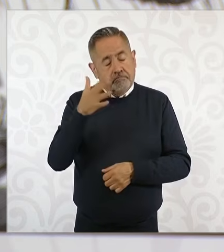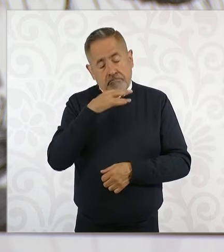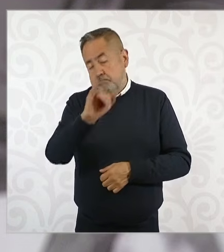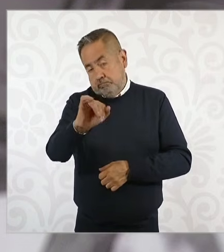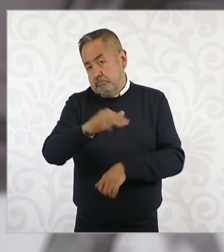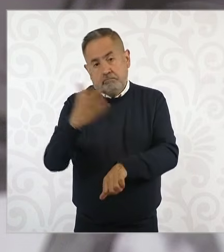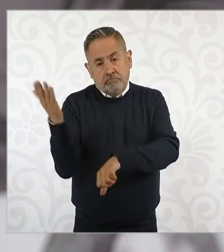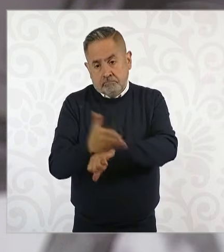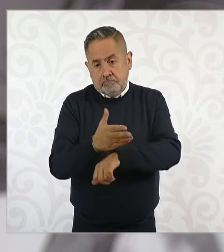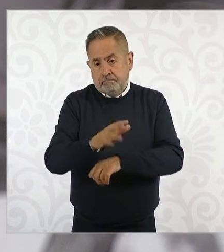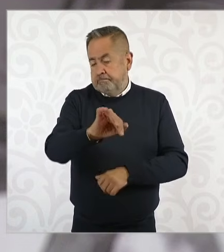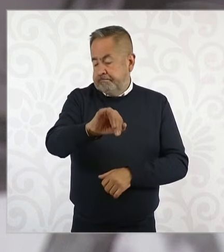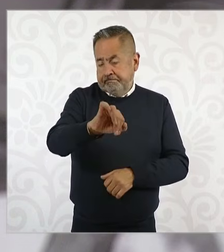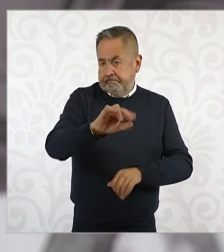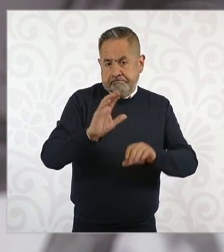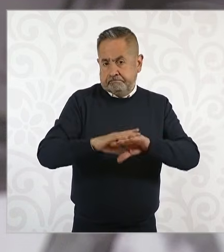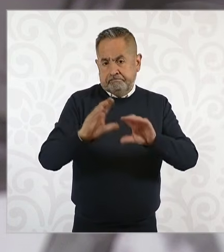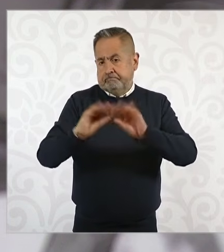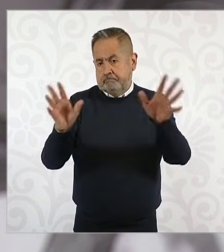tenga que ver con